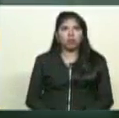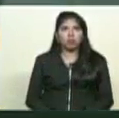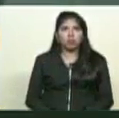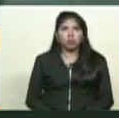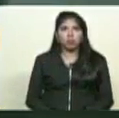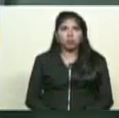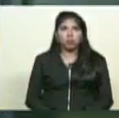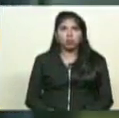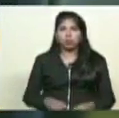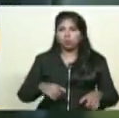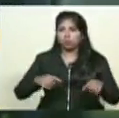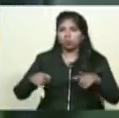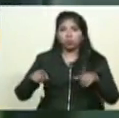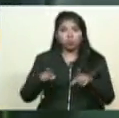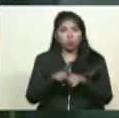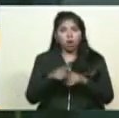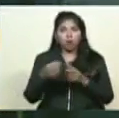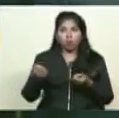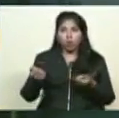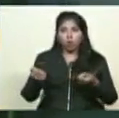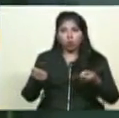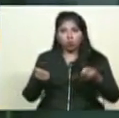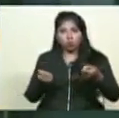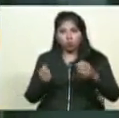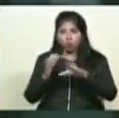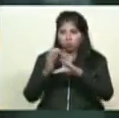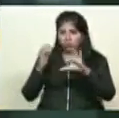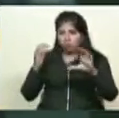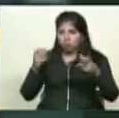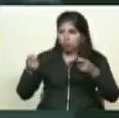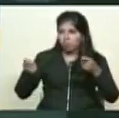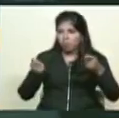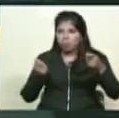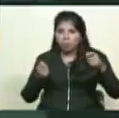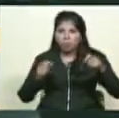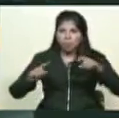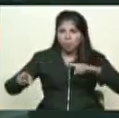conductor de victorias, conductor de historia, conductor de futuro,